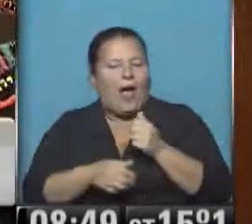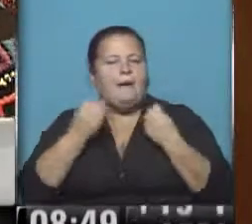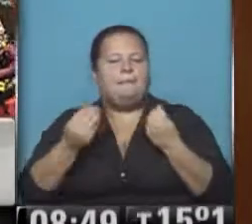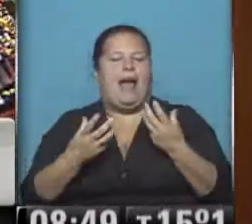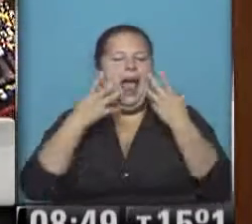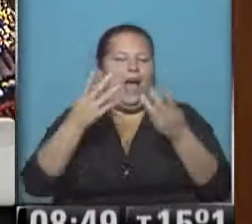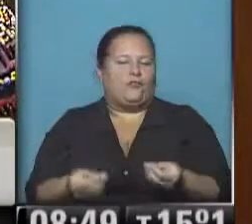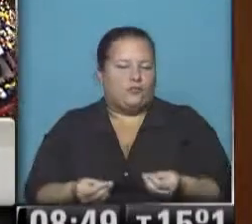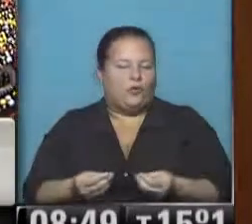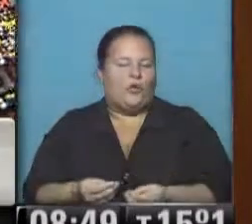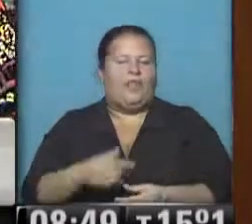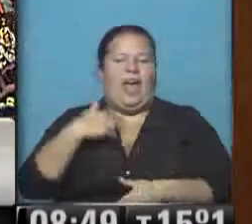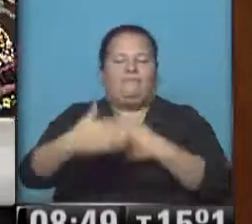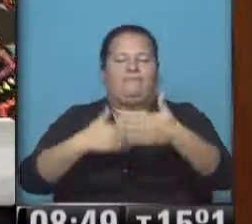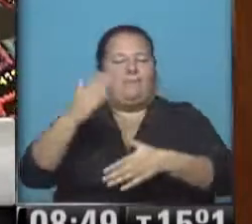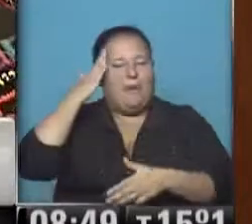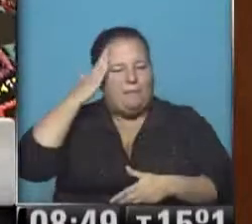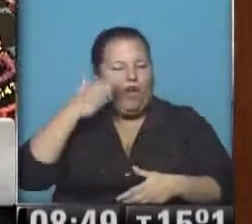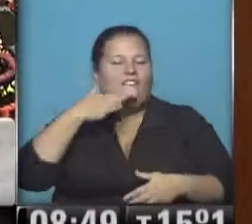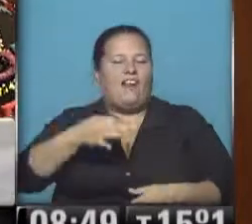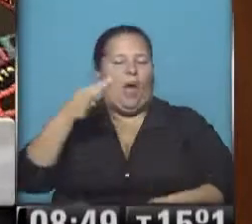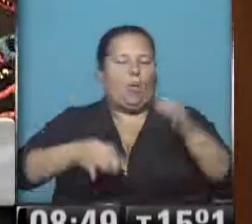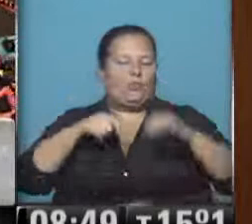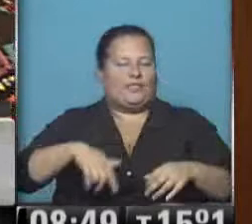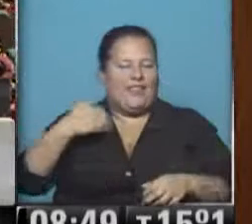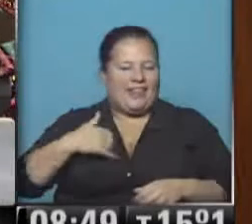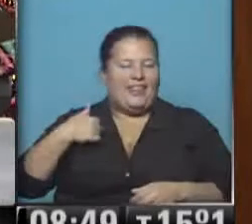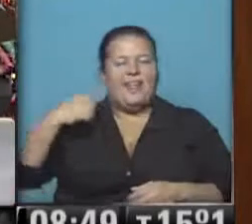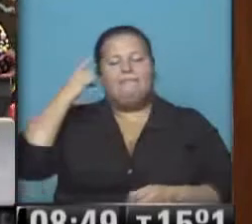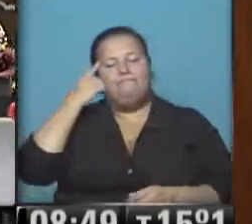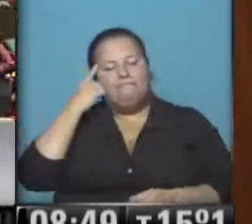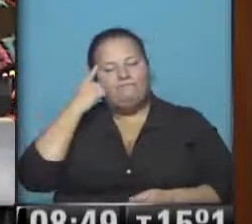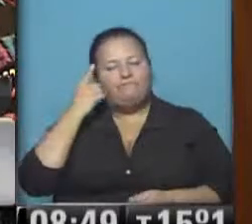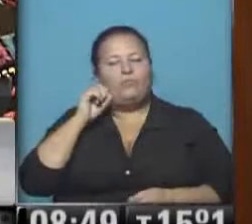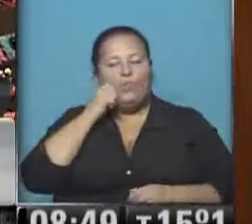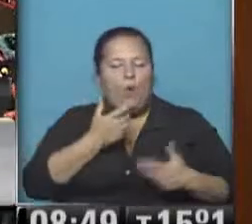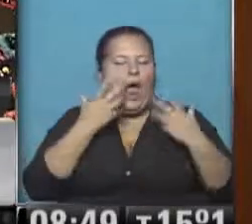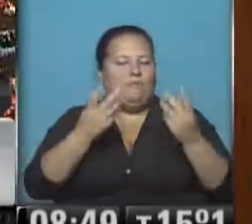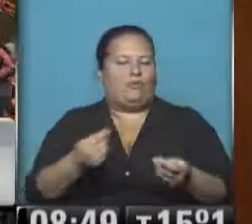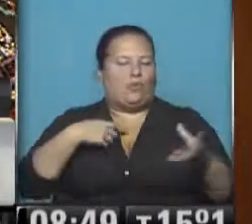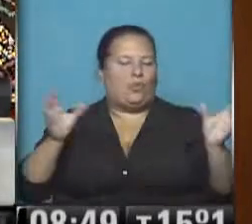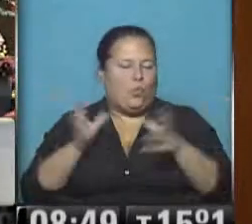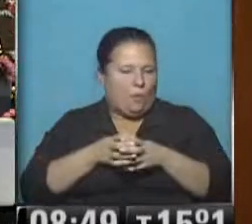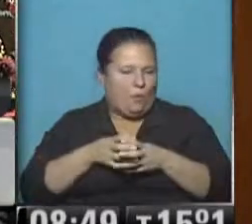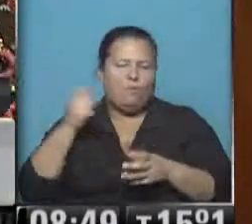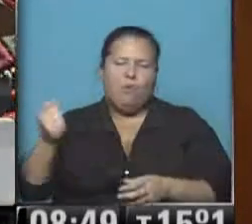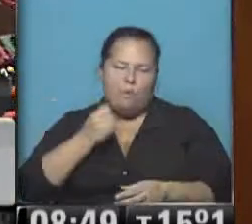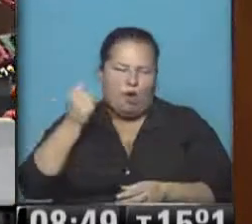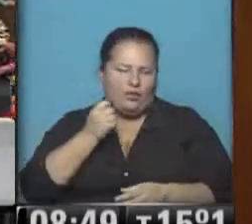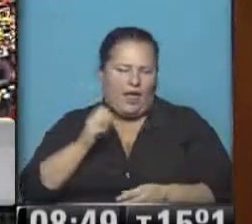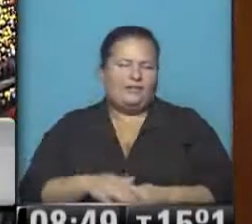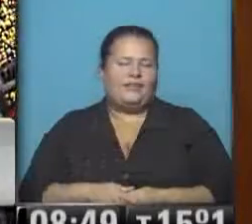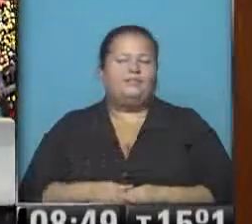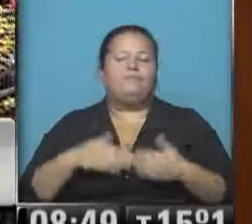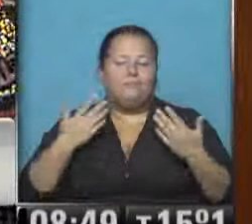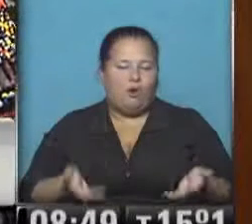contribuir al proceso de memoria verdad y justicia en nuestro país nos parecía que era un buen aporte a nuestra organización importante y